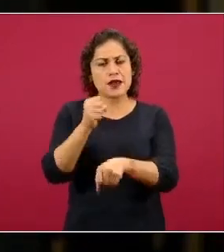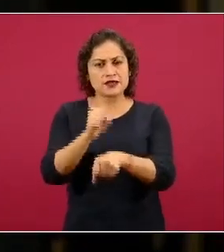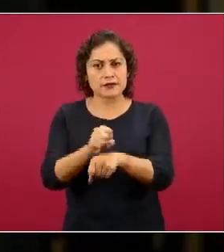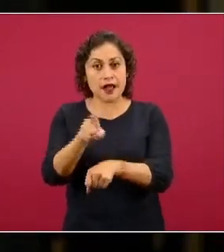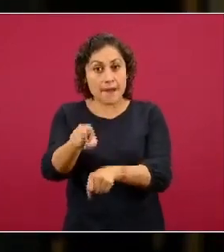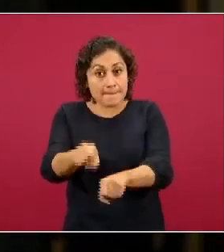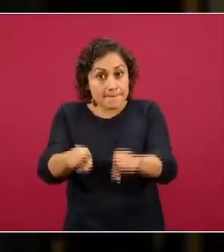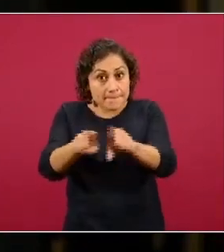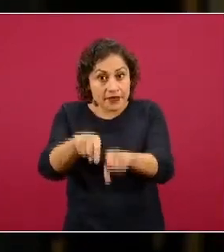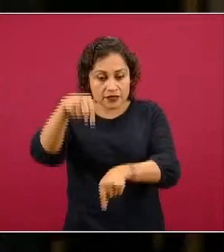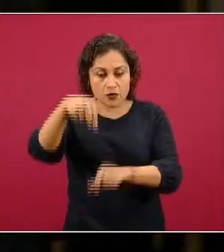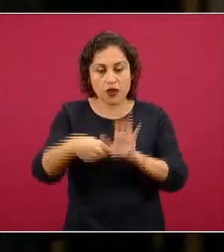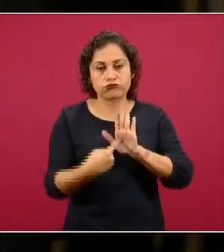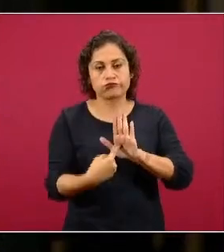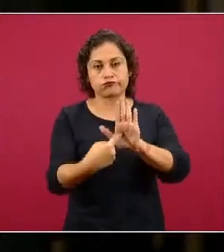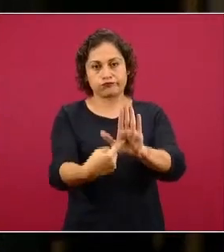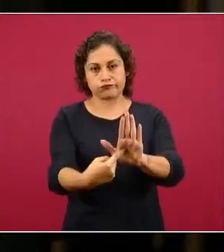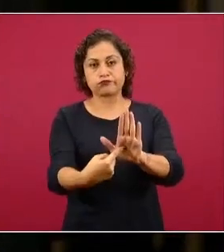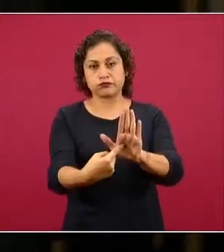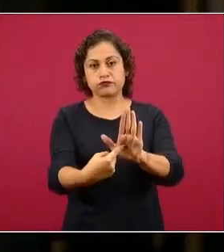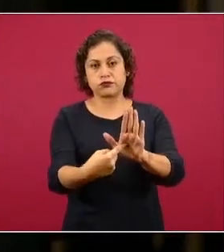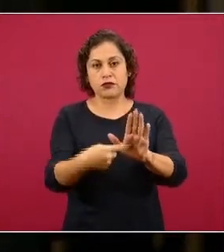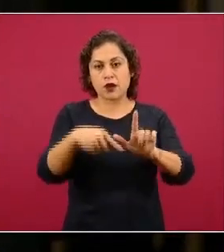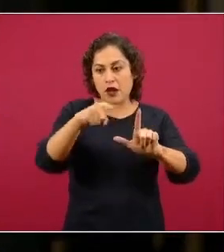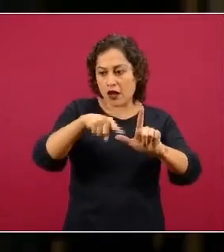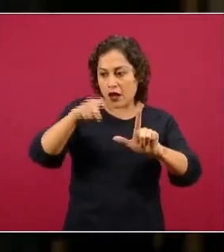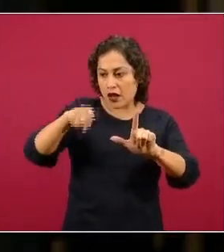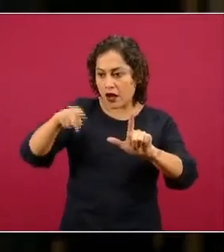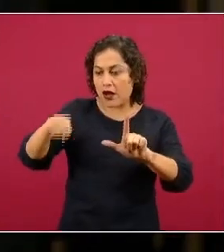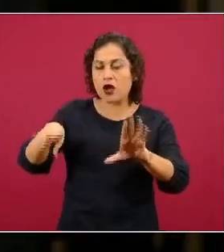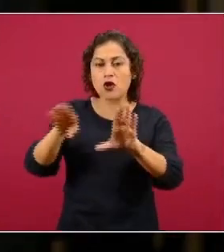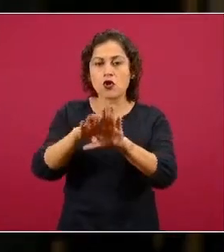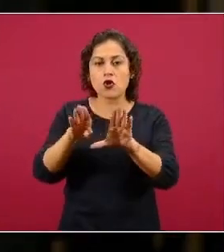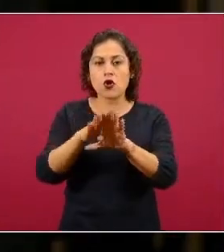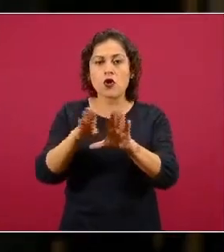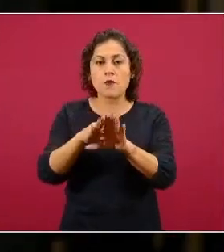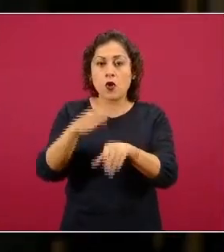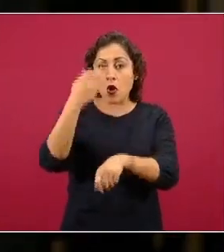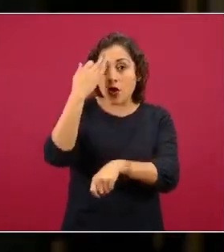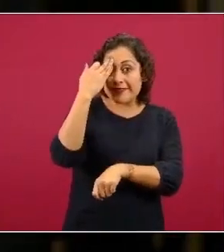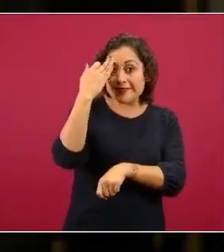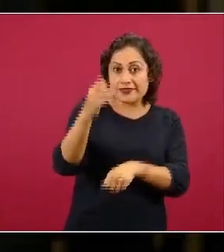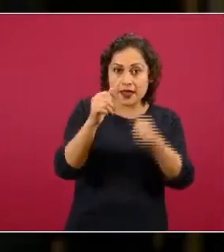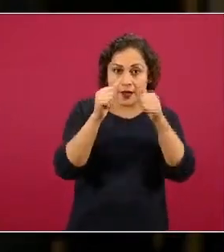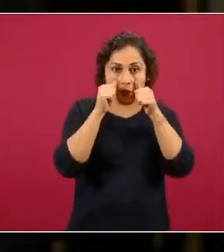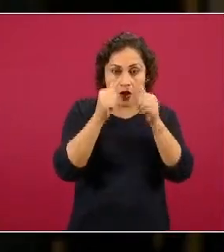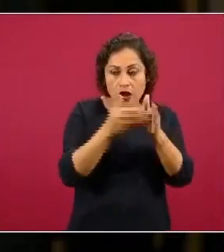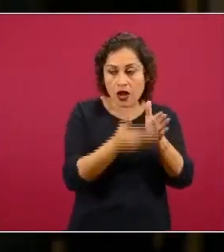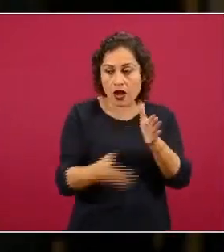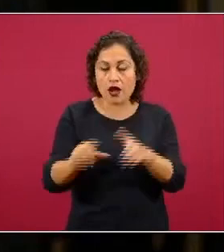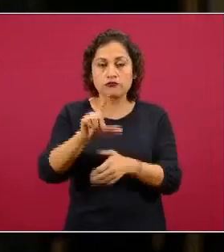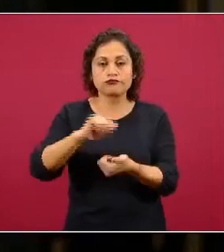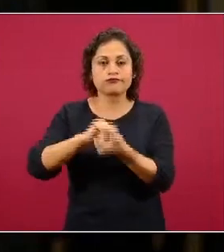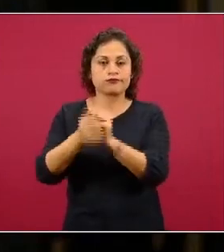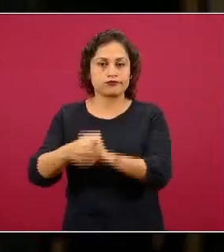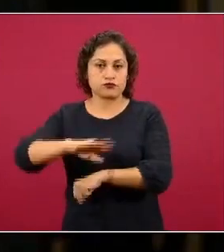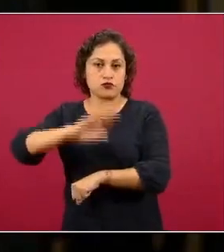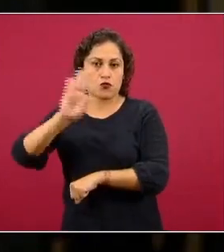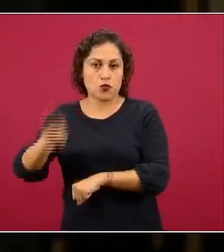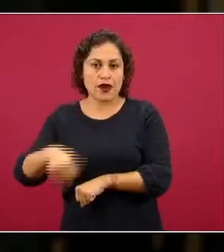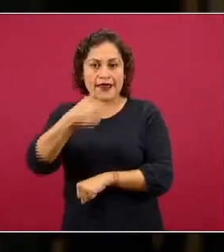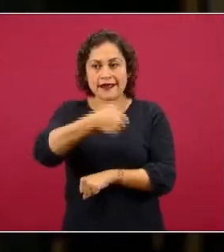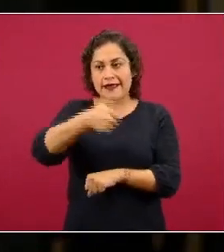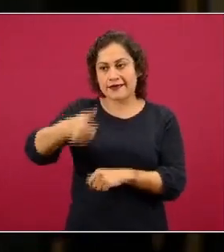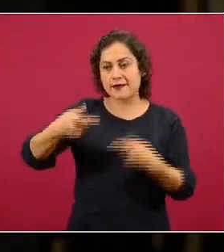una gráfica de correlación del tiempo promedio de oportunidad de atención y letalidad en personas por entidad